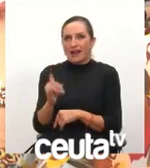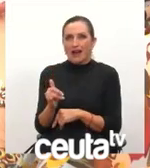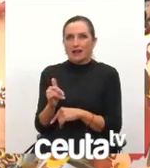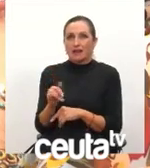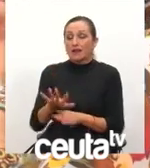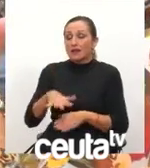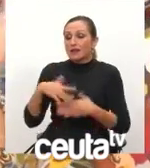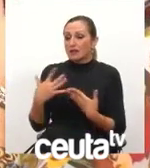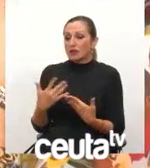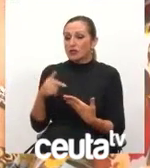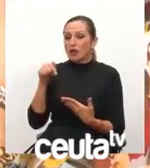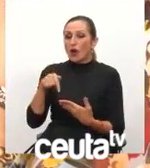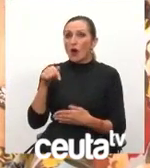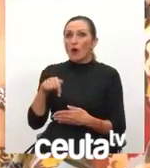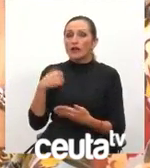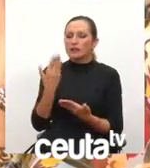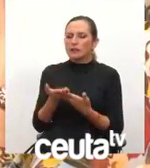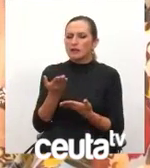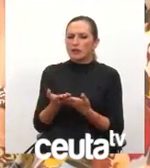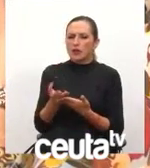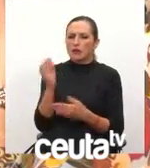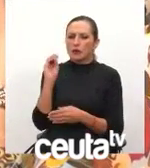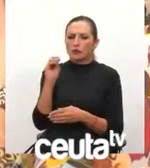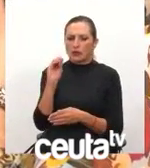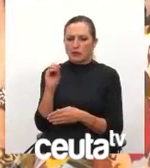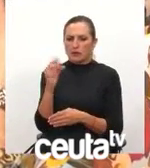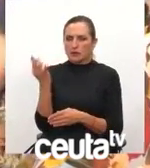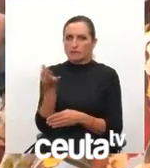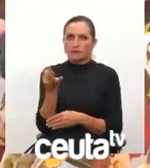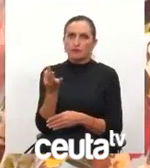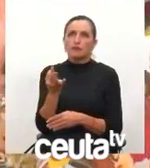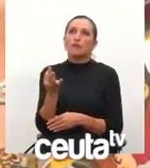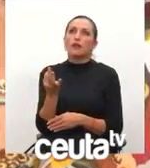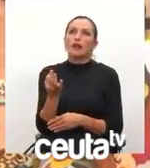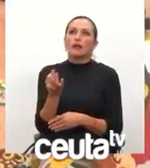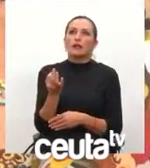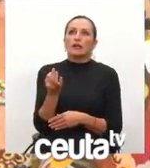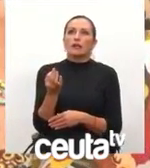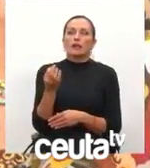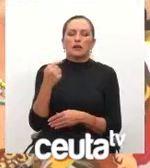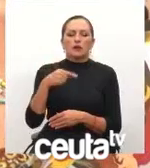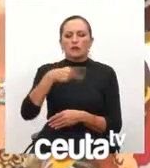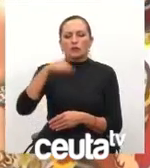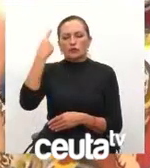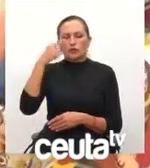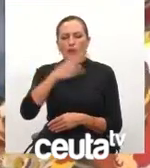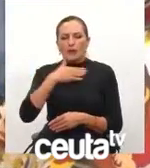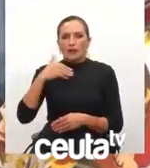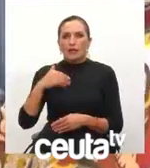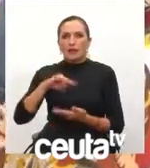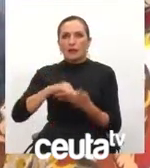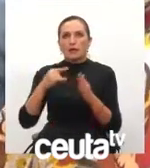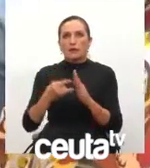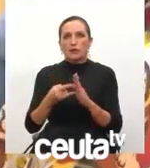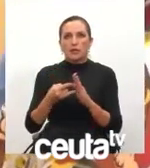hoy formulamos a través de esta interpelación las siguientes preguntas. Queremos saber qué ha ocurrido con el proyecto del